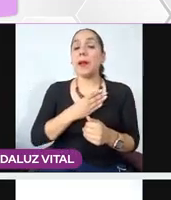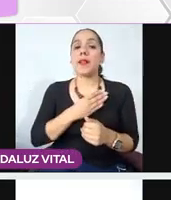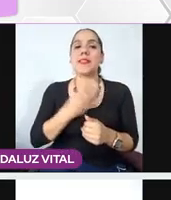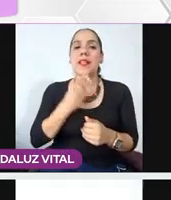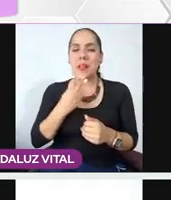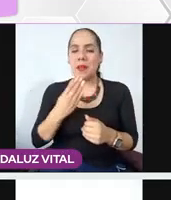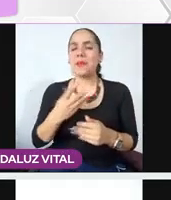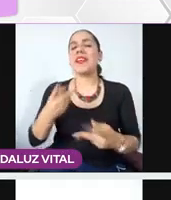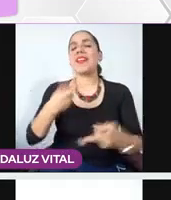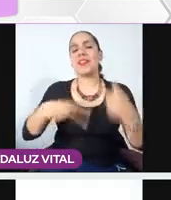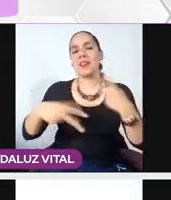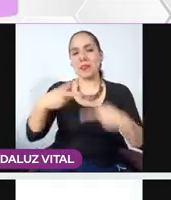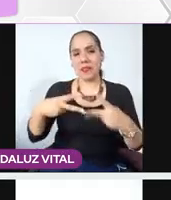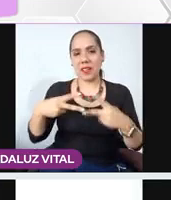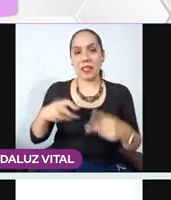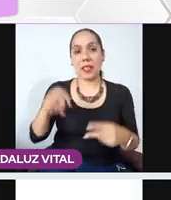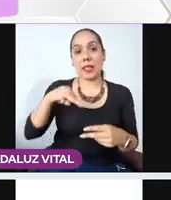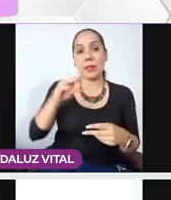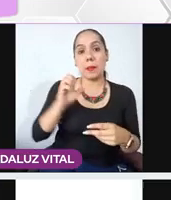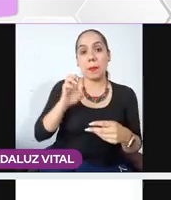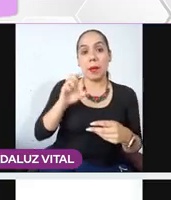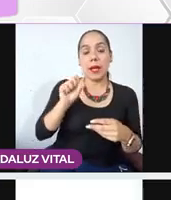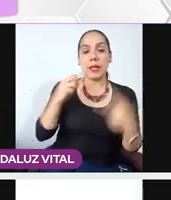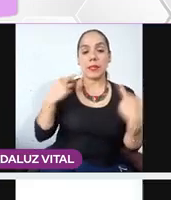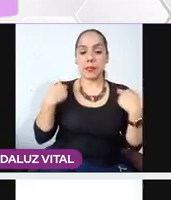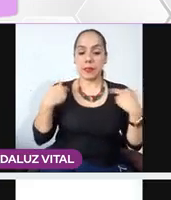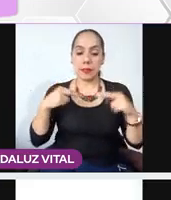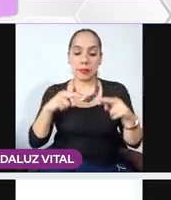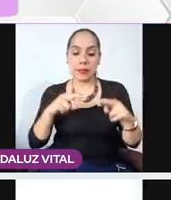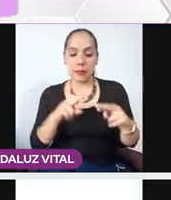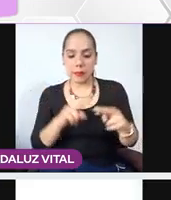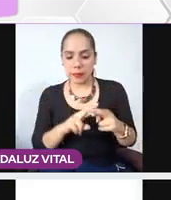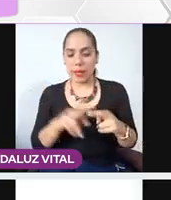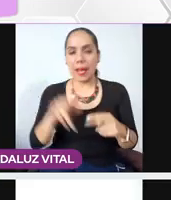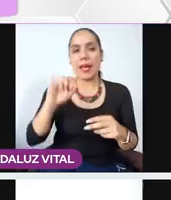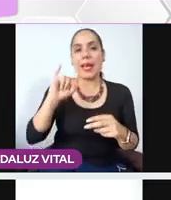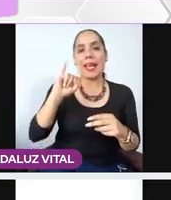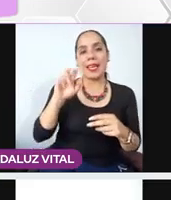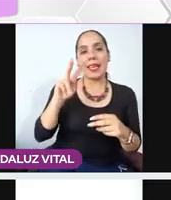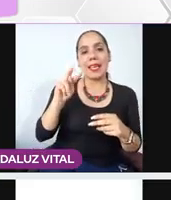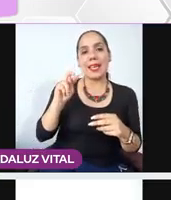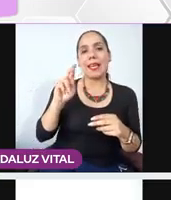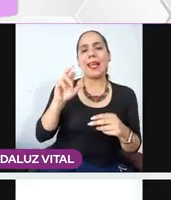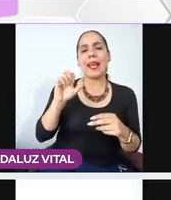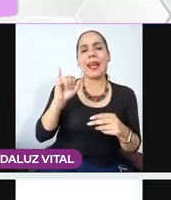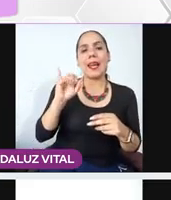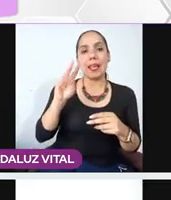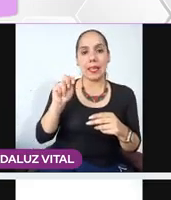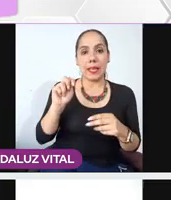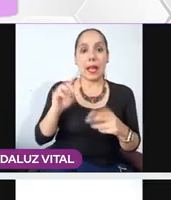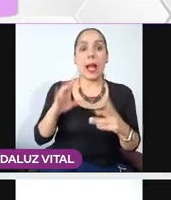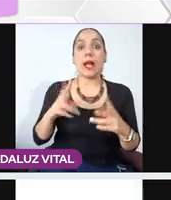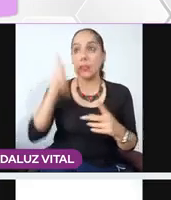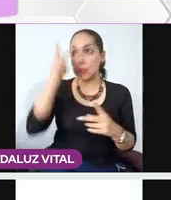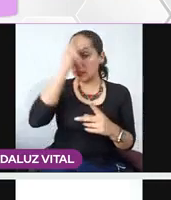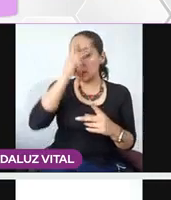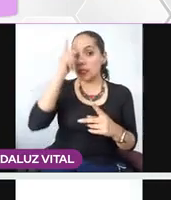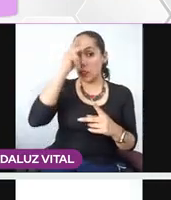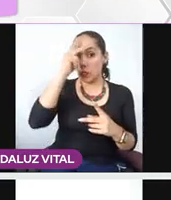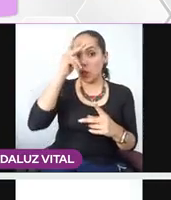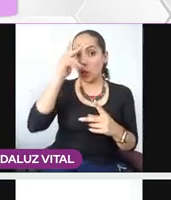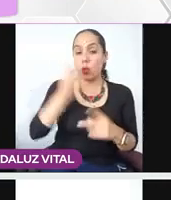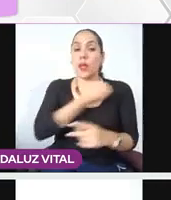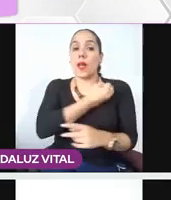es licenciada en psicología por la Universidad de Londres, con una maestría en psicología clínica y de la salud por la Universidad